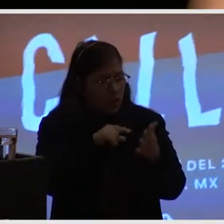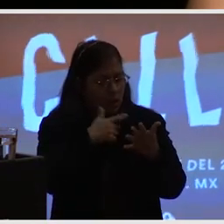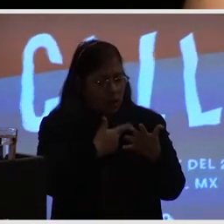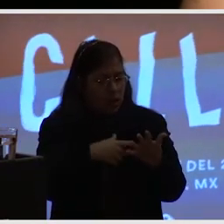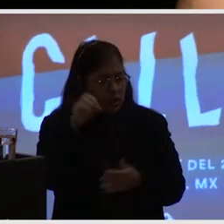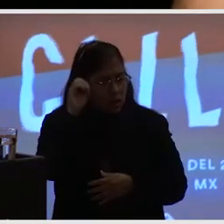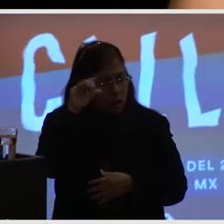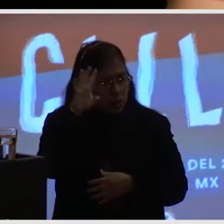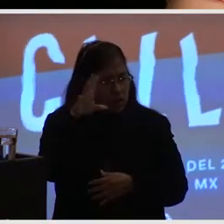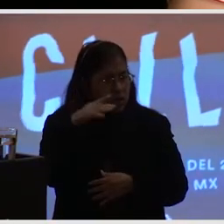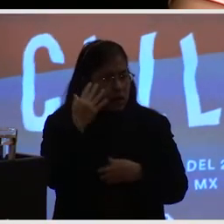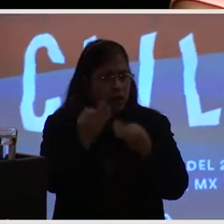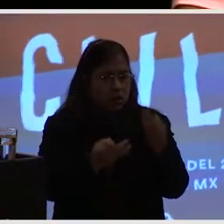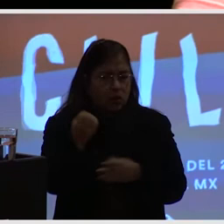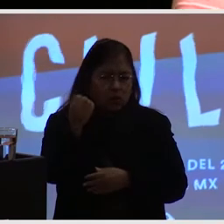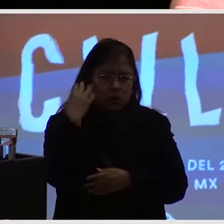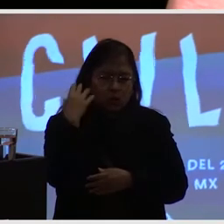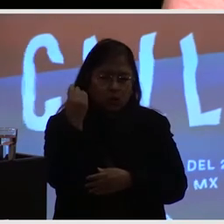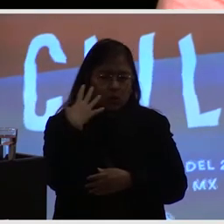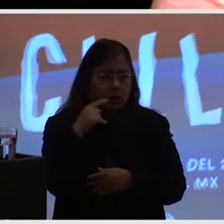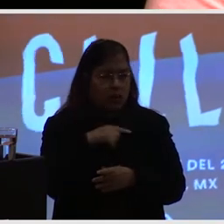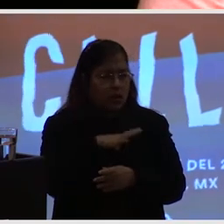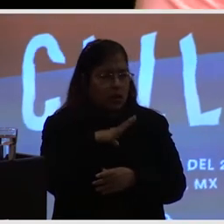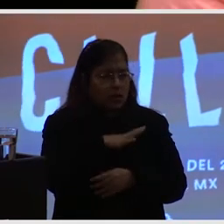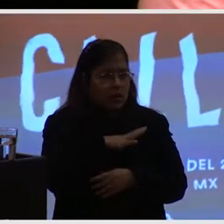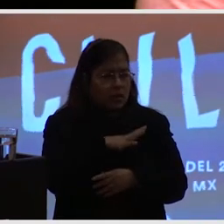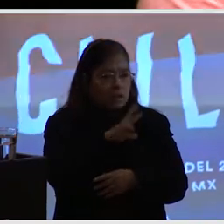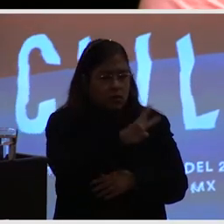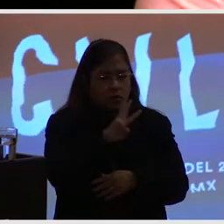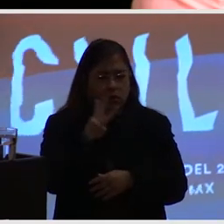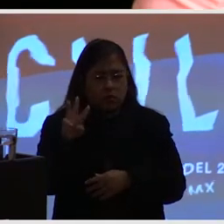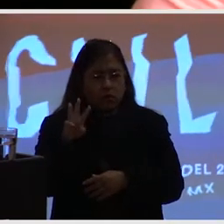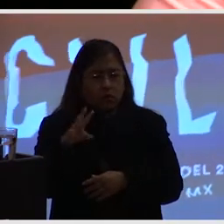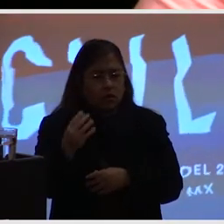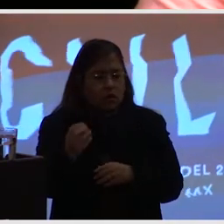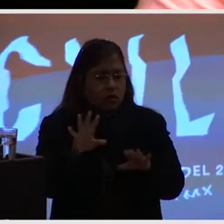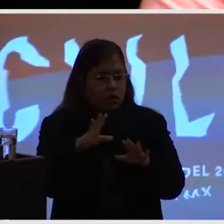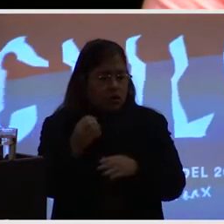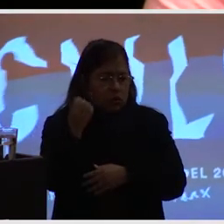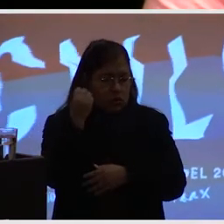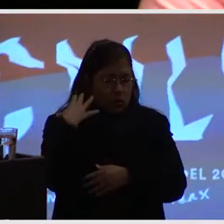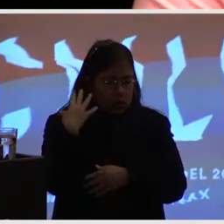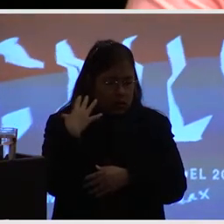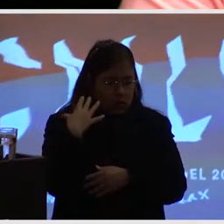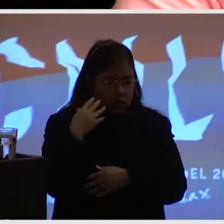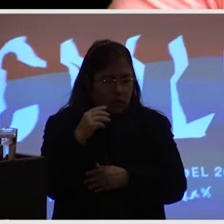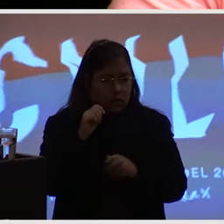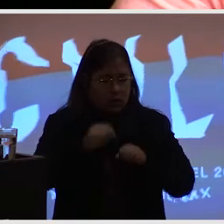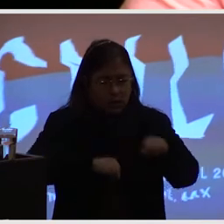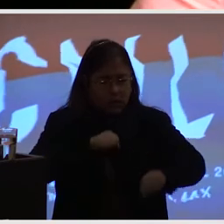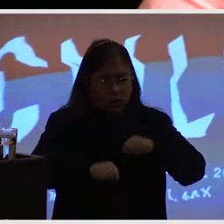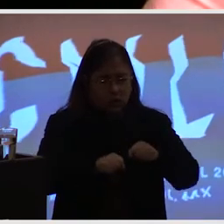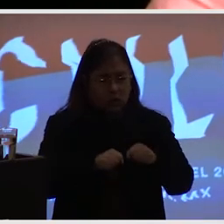vivo durante todo el congreso desde la página del congreso nacional de ciclismo urbano en facebook este